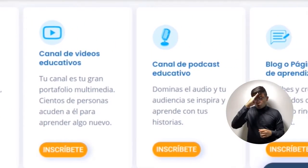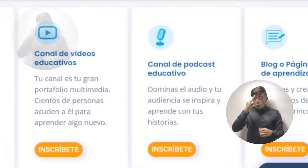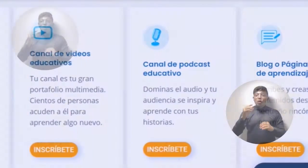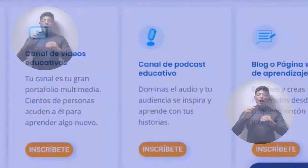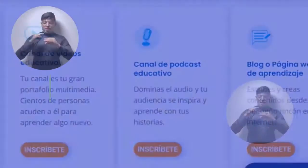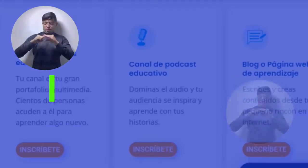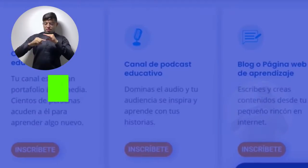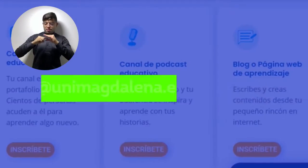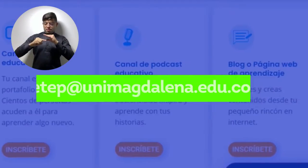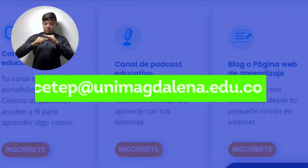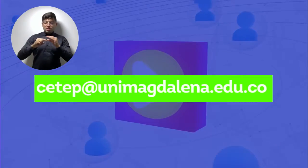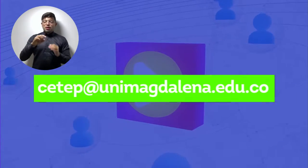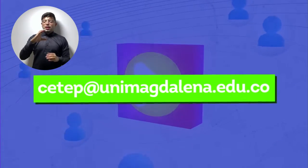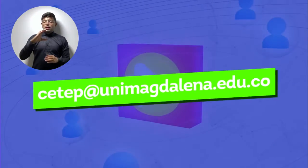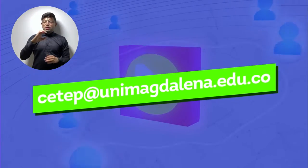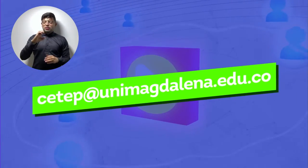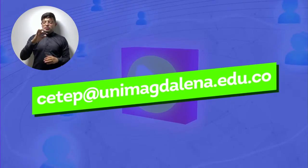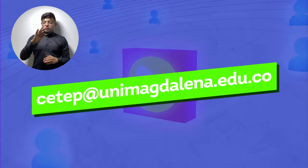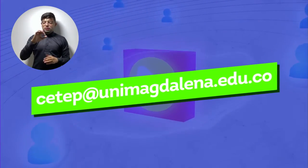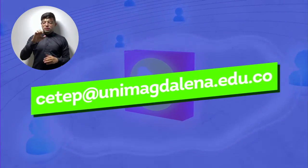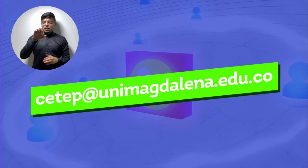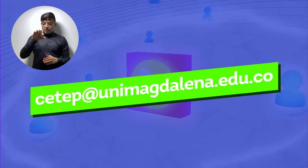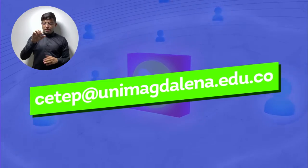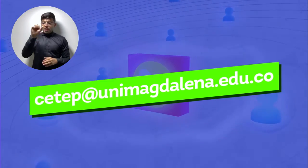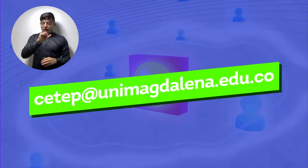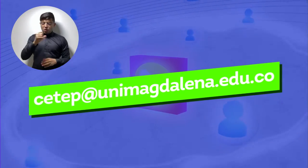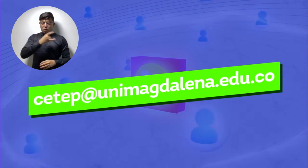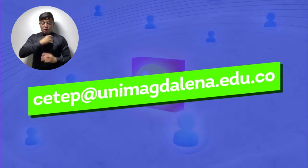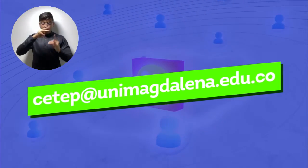la participación, puedes escribirnos al correo